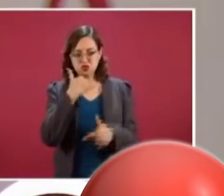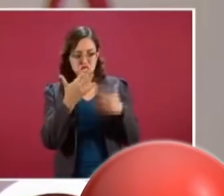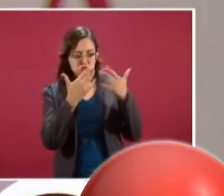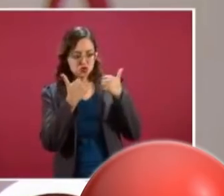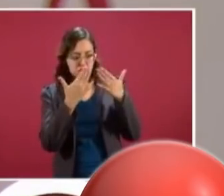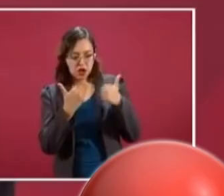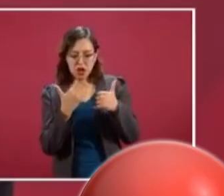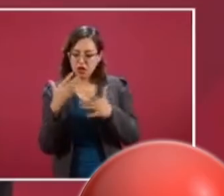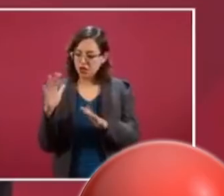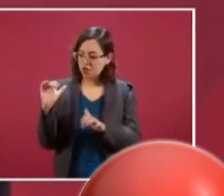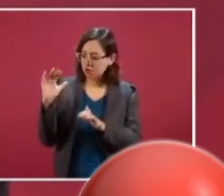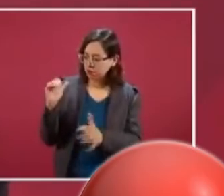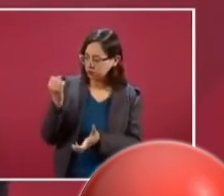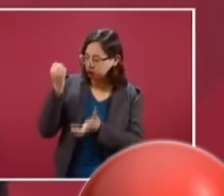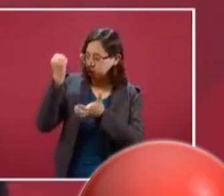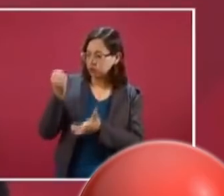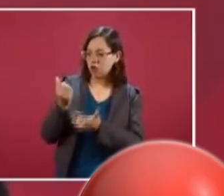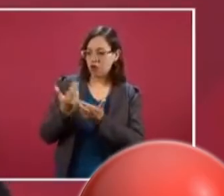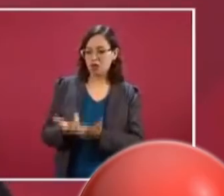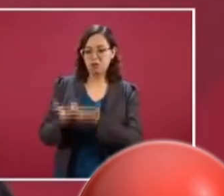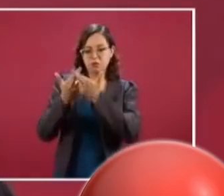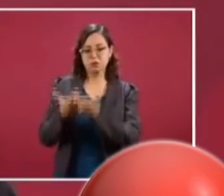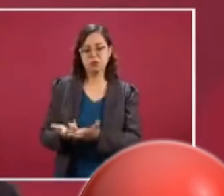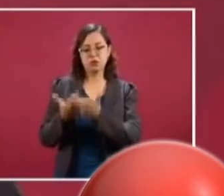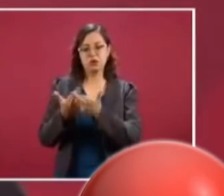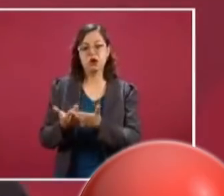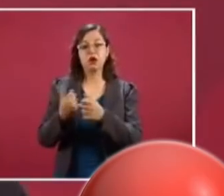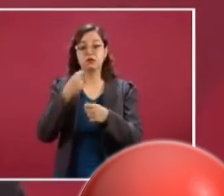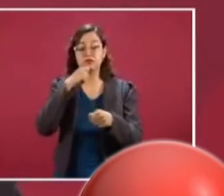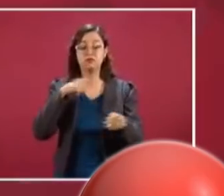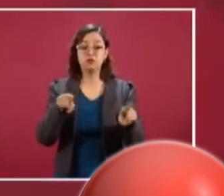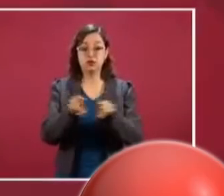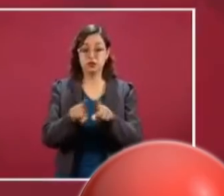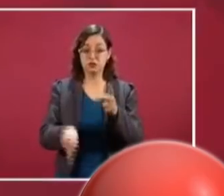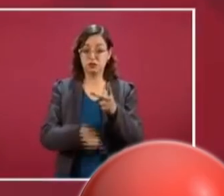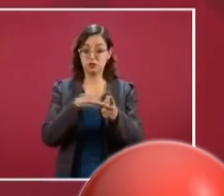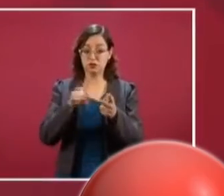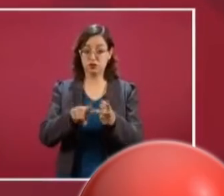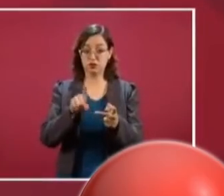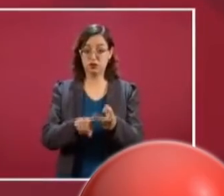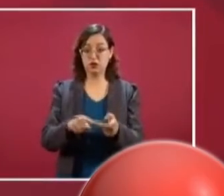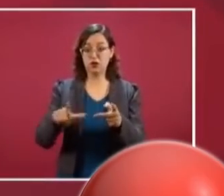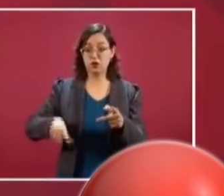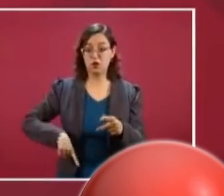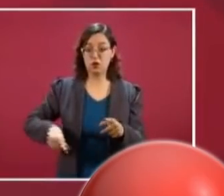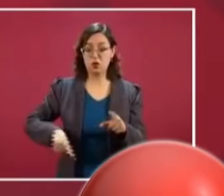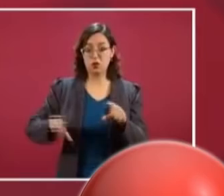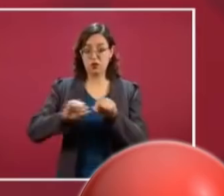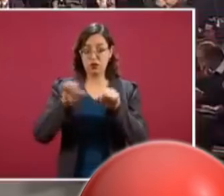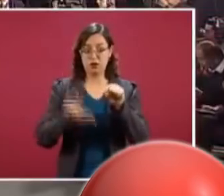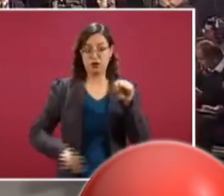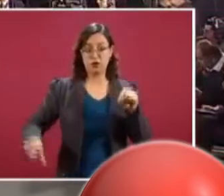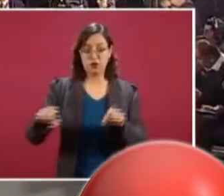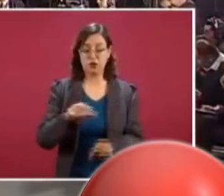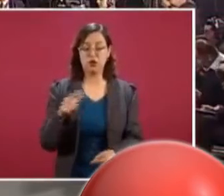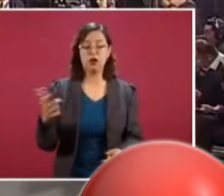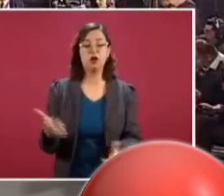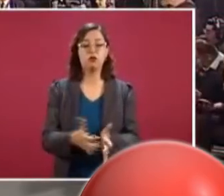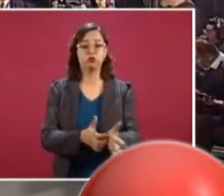fondos, hemos ahorrado bastante, y con la austeridad republicana. Y todo esto